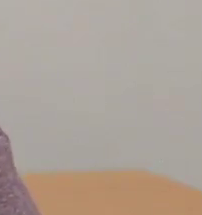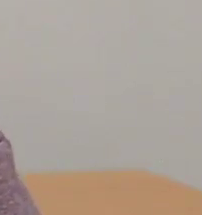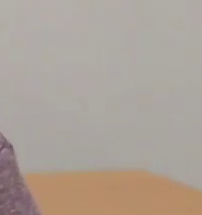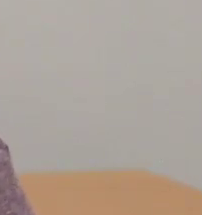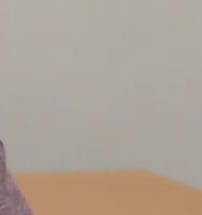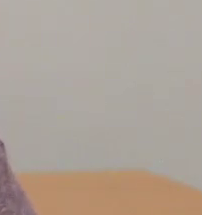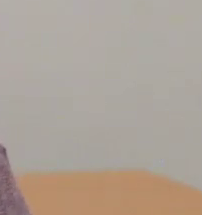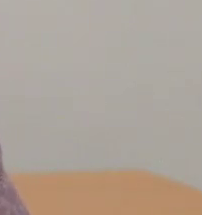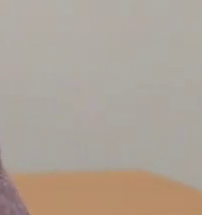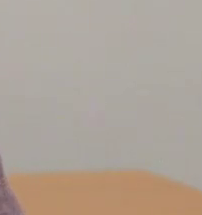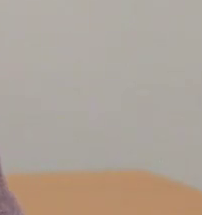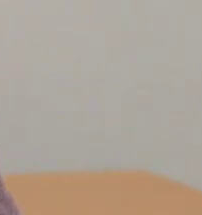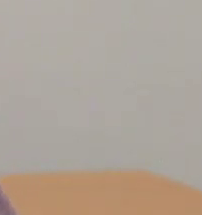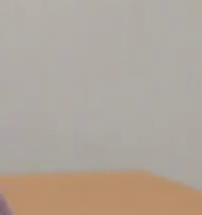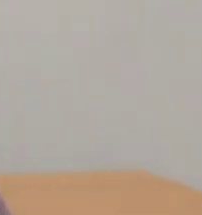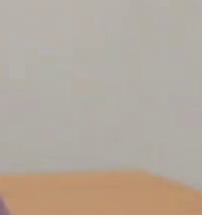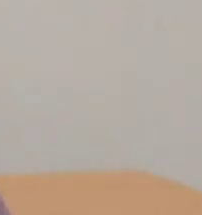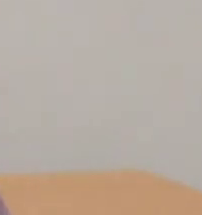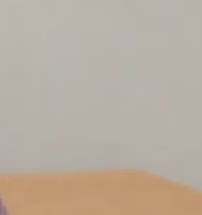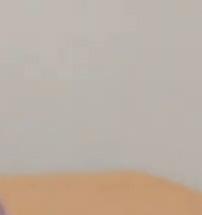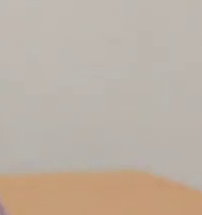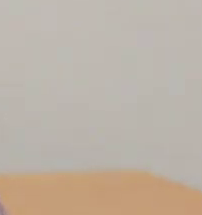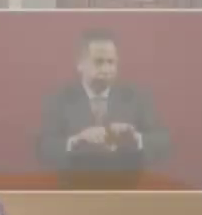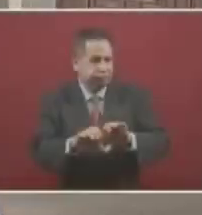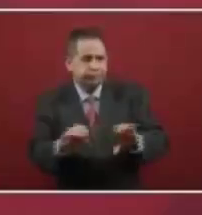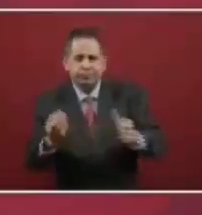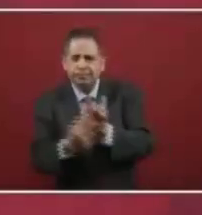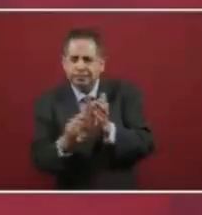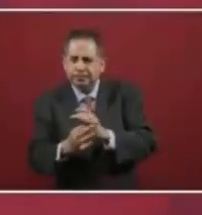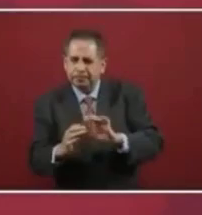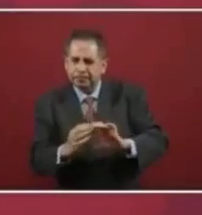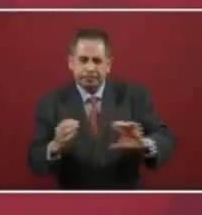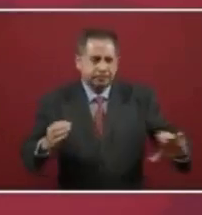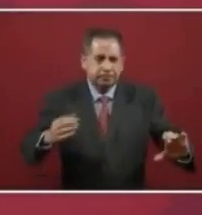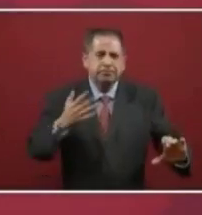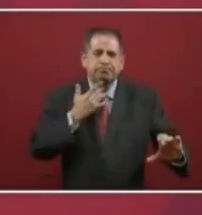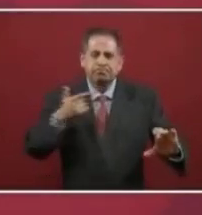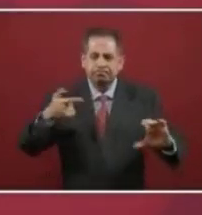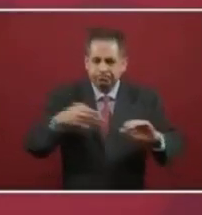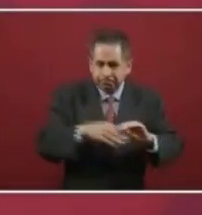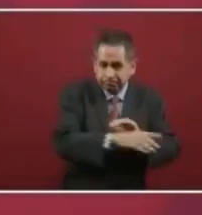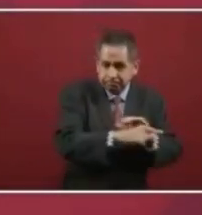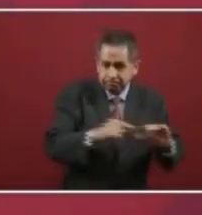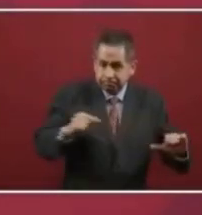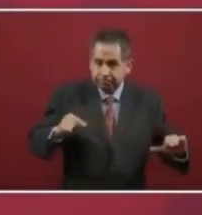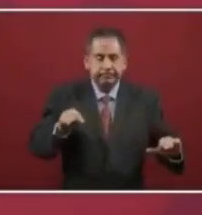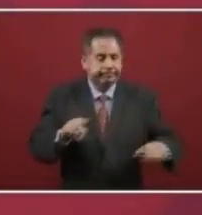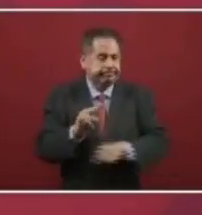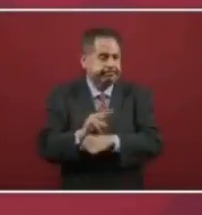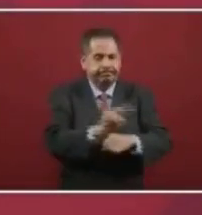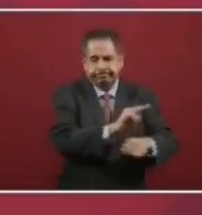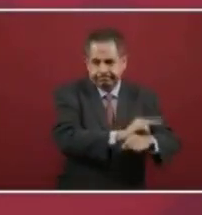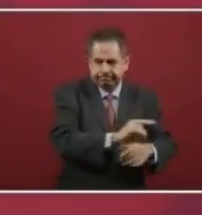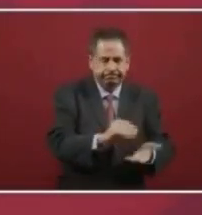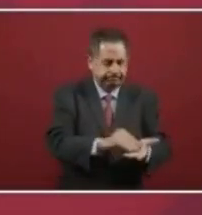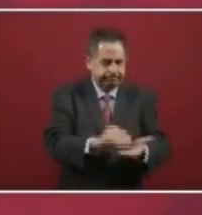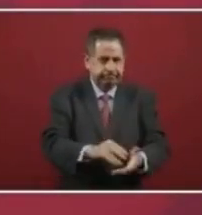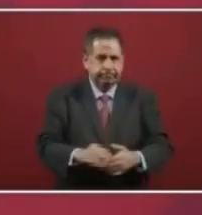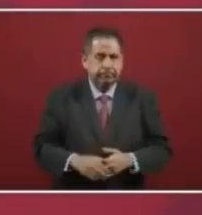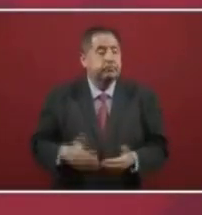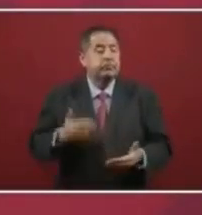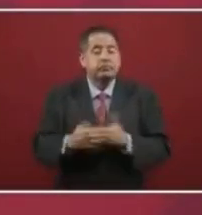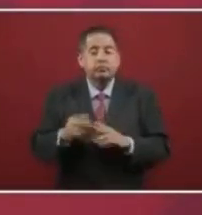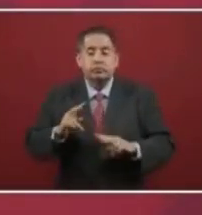secundarias de la Guardia Nacional. Ahora vamos a que haya presencia